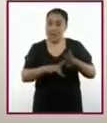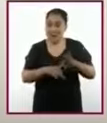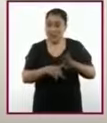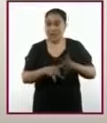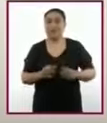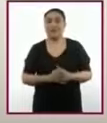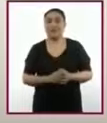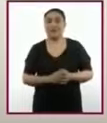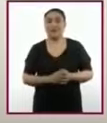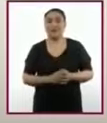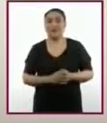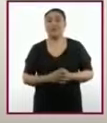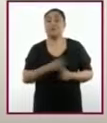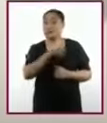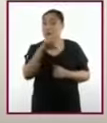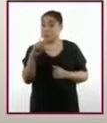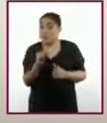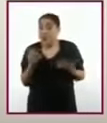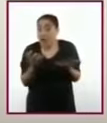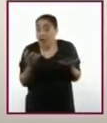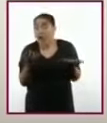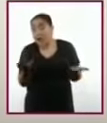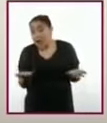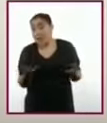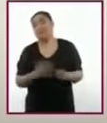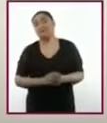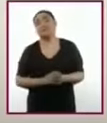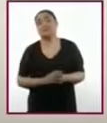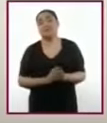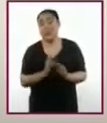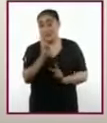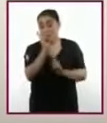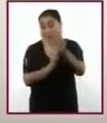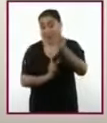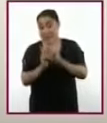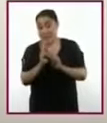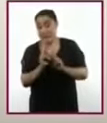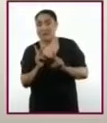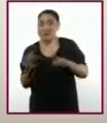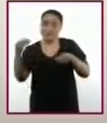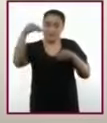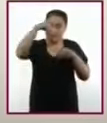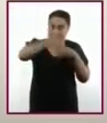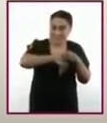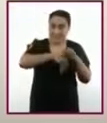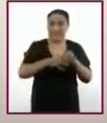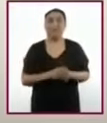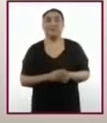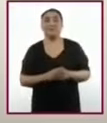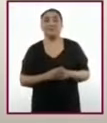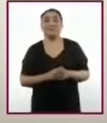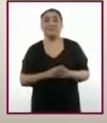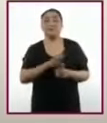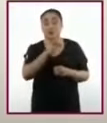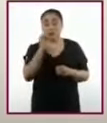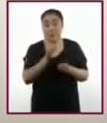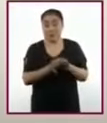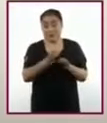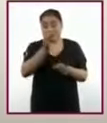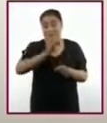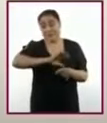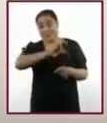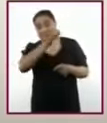Para el procedimiento, colocamos la planta dentro del embudo. Colocamos el embudo boca abajo dentro de